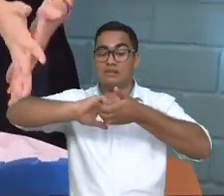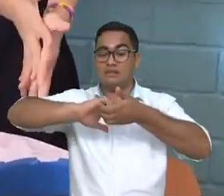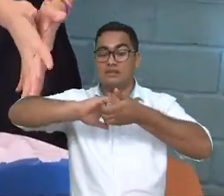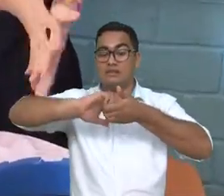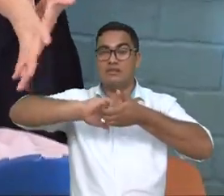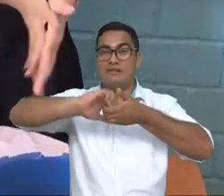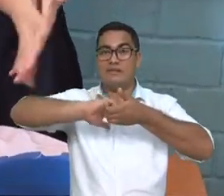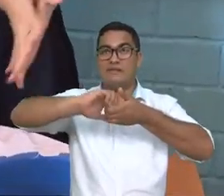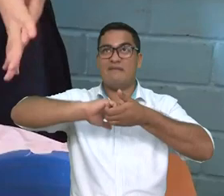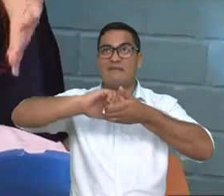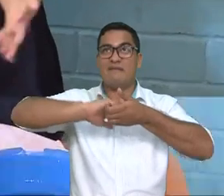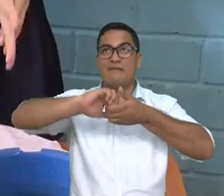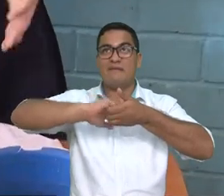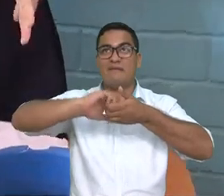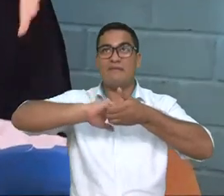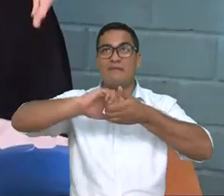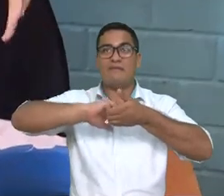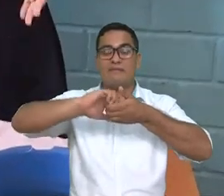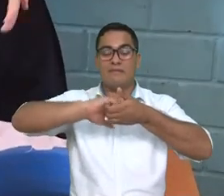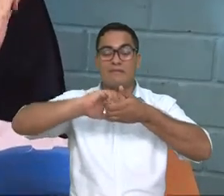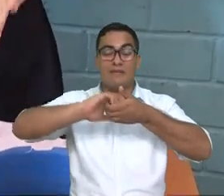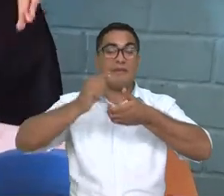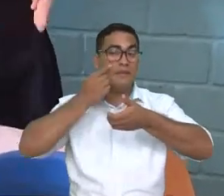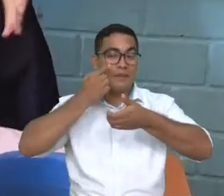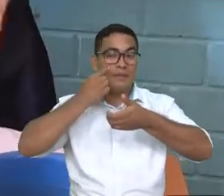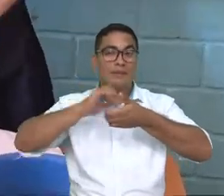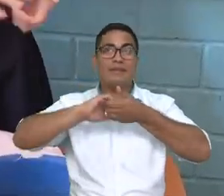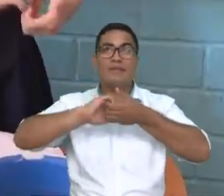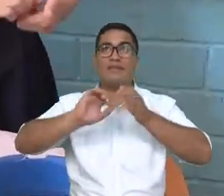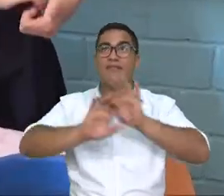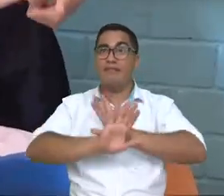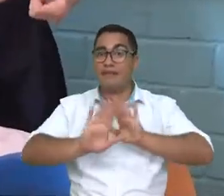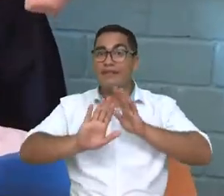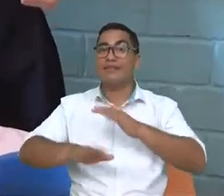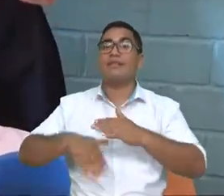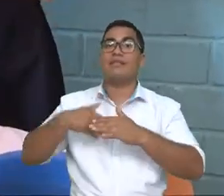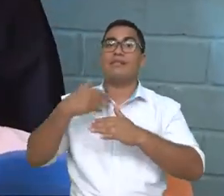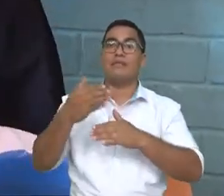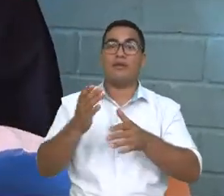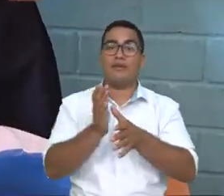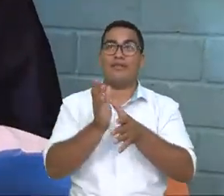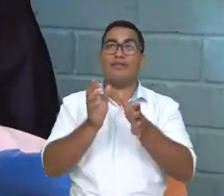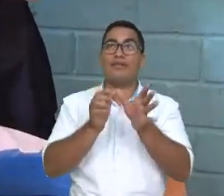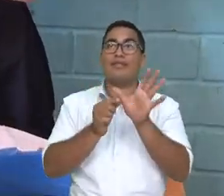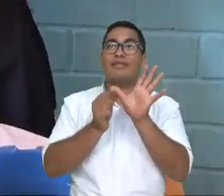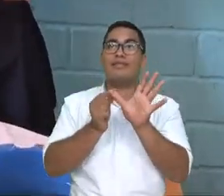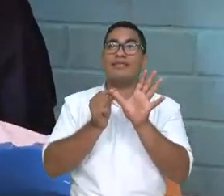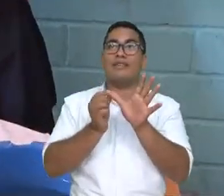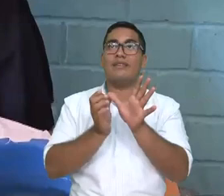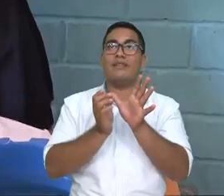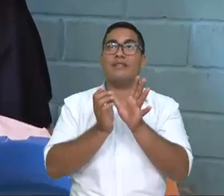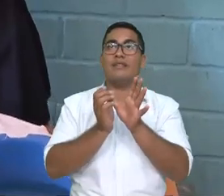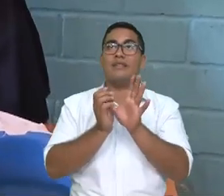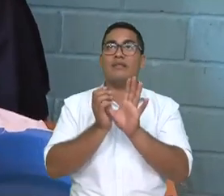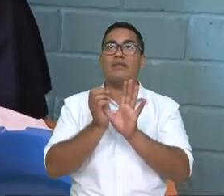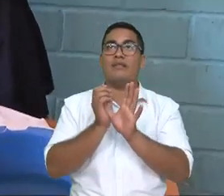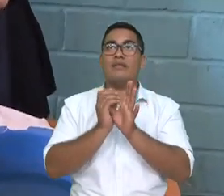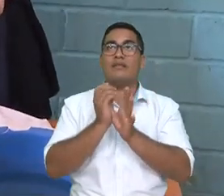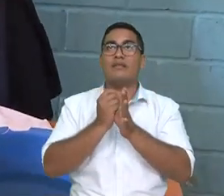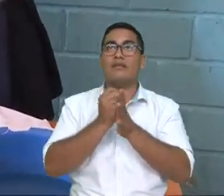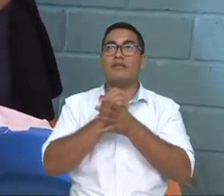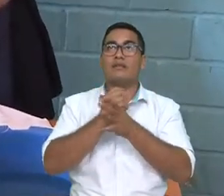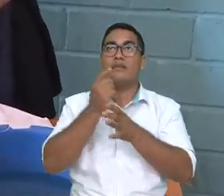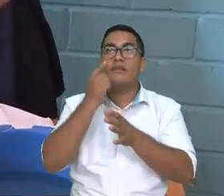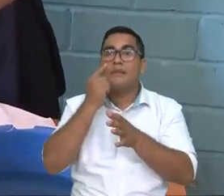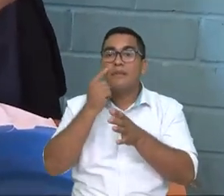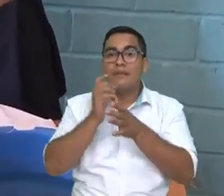así, mira, así, así. Después frotamos el dorso de los dedos con la palma opuesta, así, mira, así, mira, así,